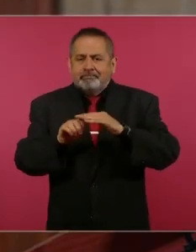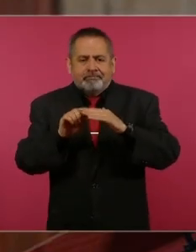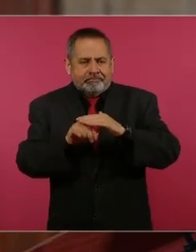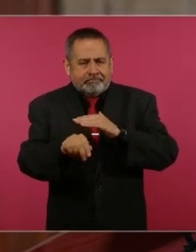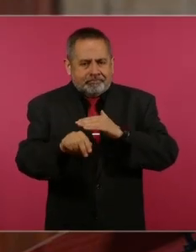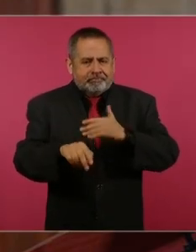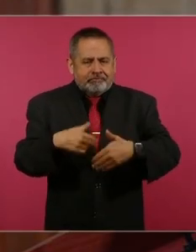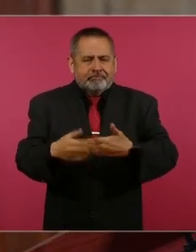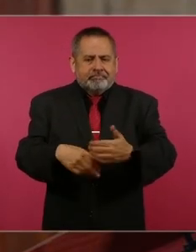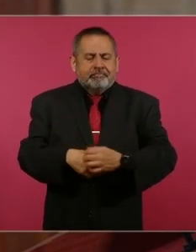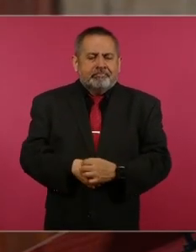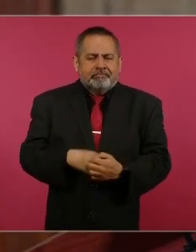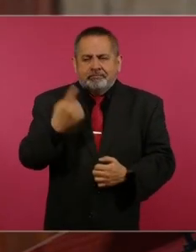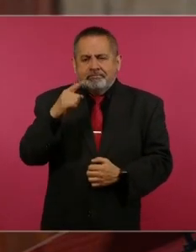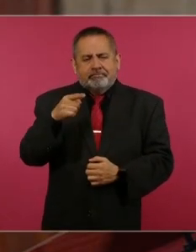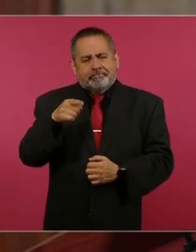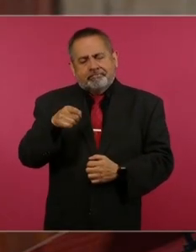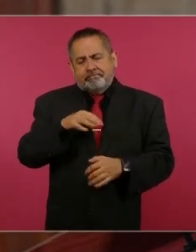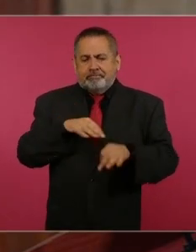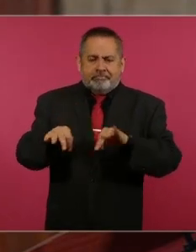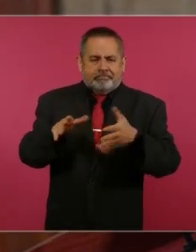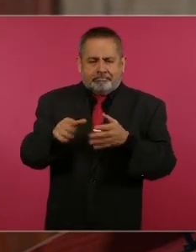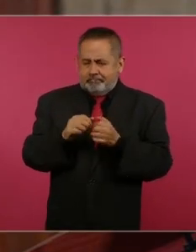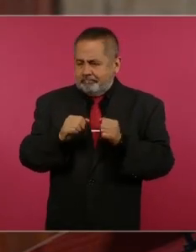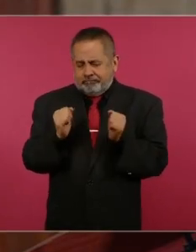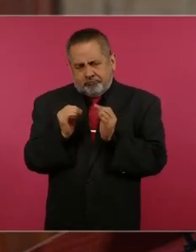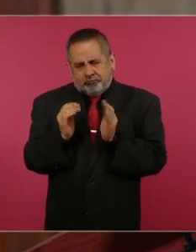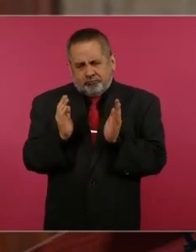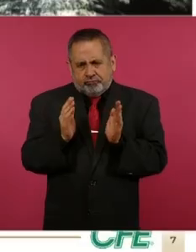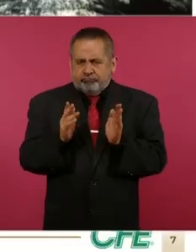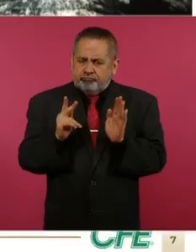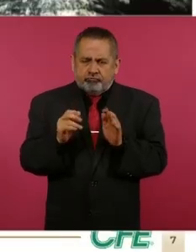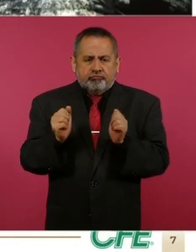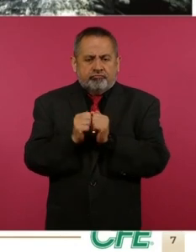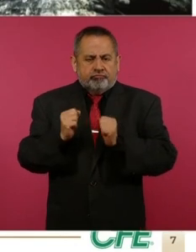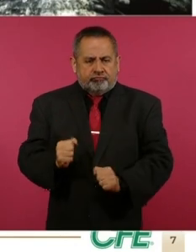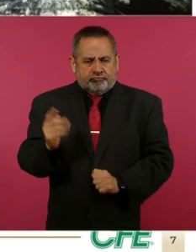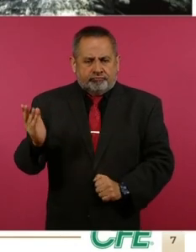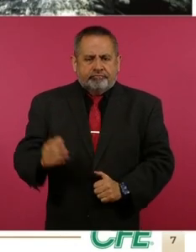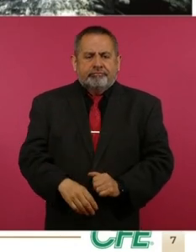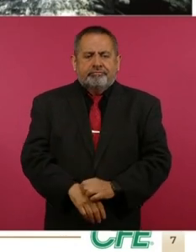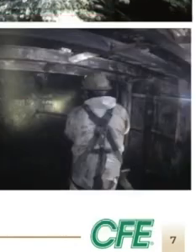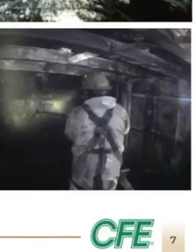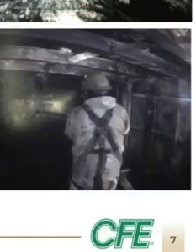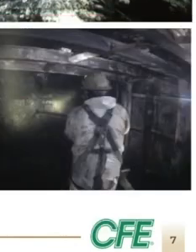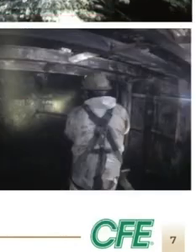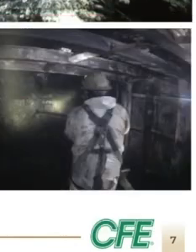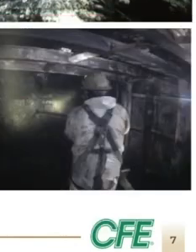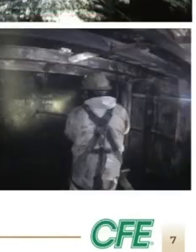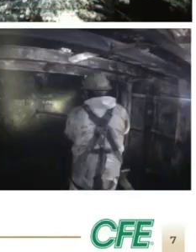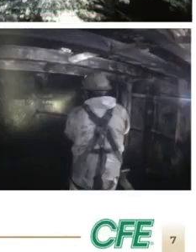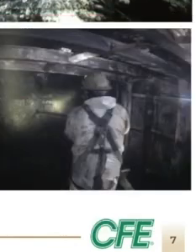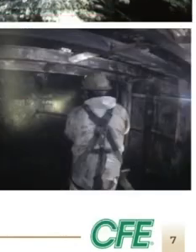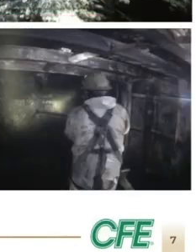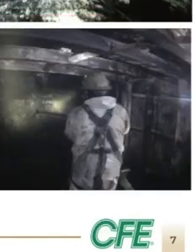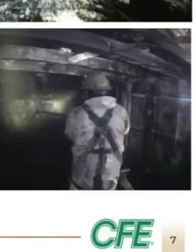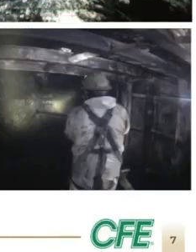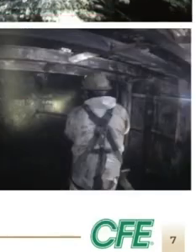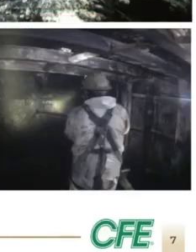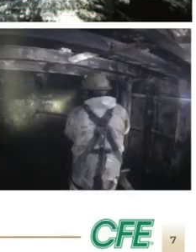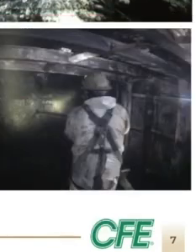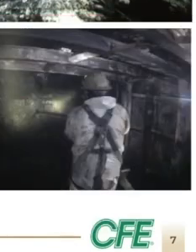para poder caminar y para poder trabajar en cierta estrechez, pero de una manera segura. Paredes relativamente bien fortalecidas